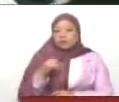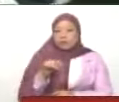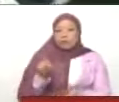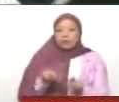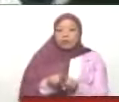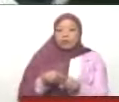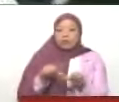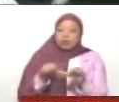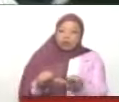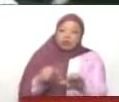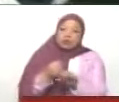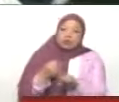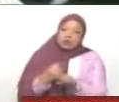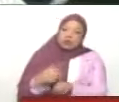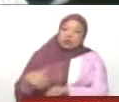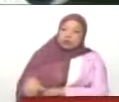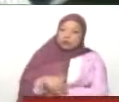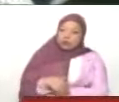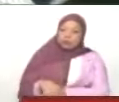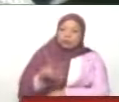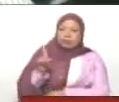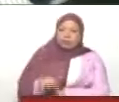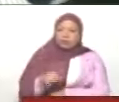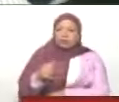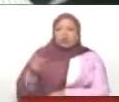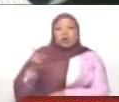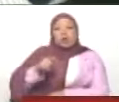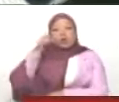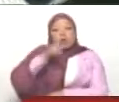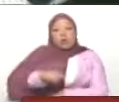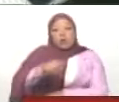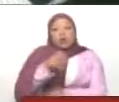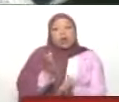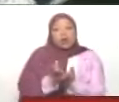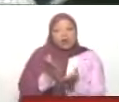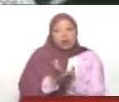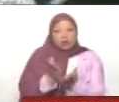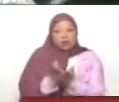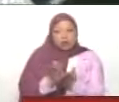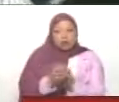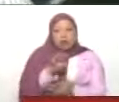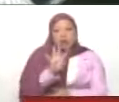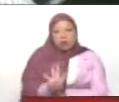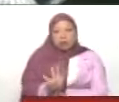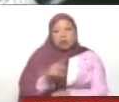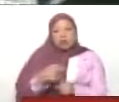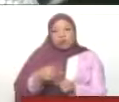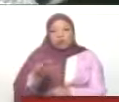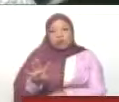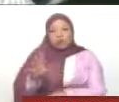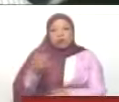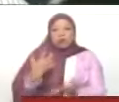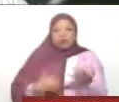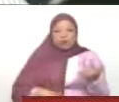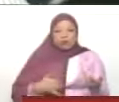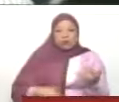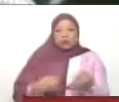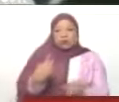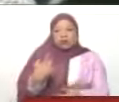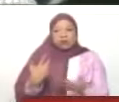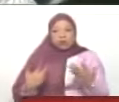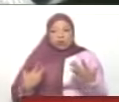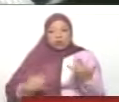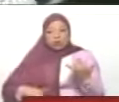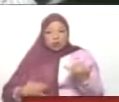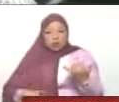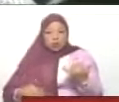Villegas, y nos interceptaban en la calle y nos decían, mira, necesitamos en la escuela cuatro cuatros de cuatro cuerdas, dos cuatros de seis cuerdas,